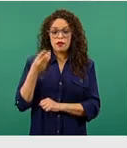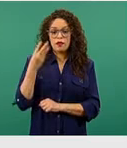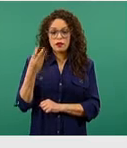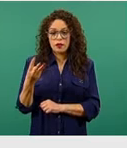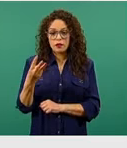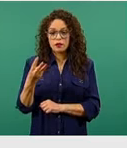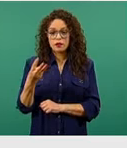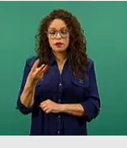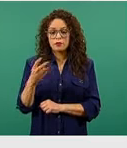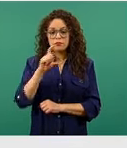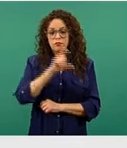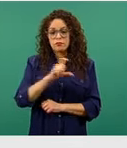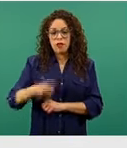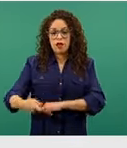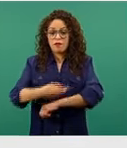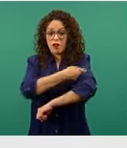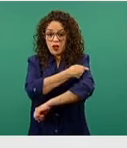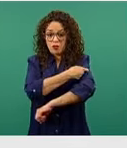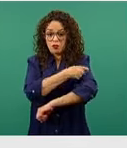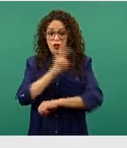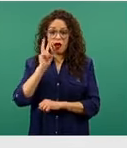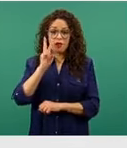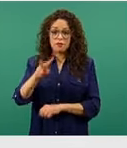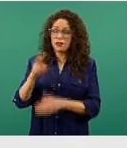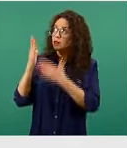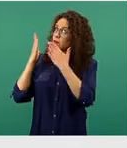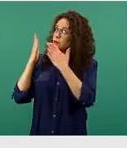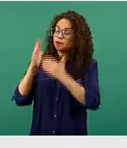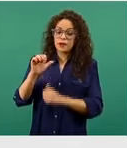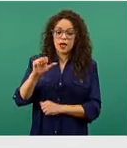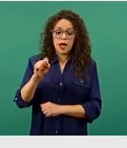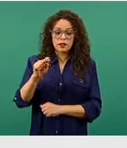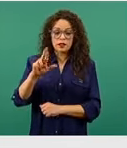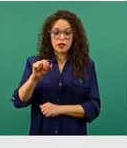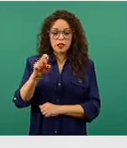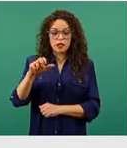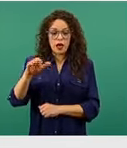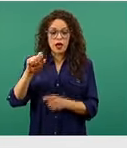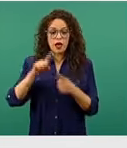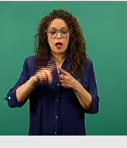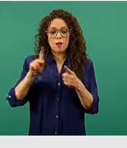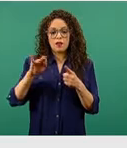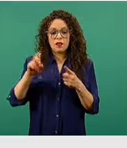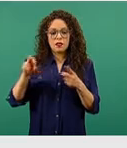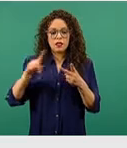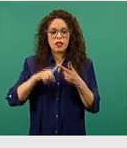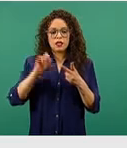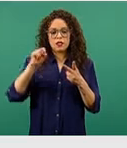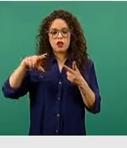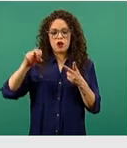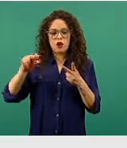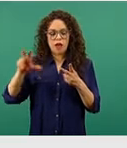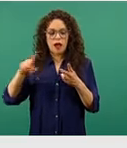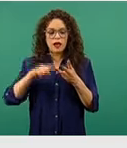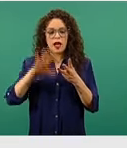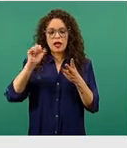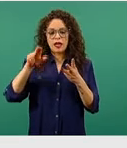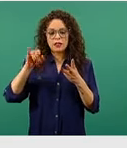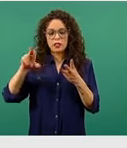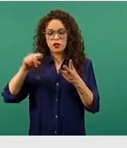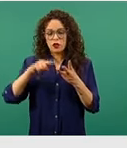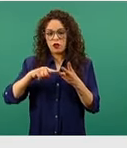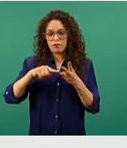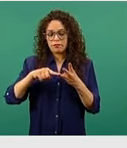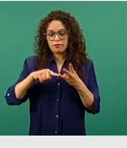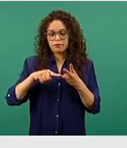864,743 dosis. Tenemos aquí desde AstraZeneca, Pfizer, Sputnik, CanSino, Sinovac. Son los 5